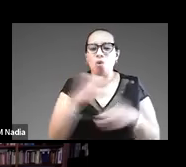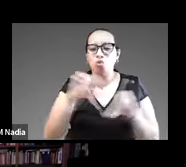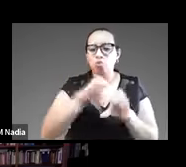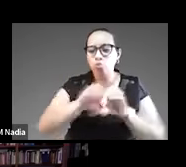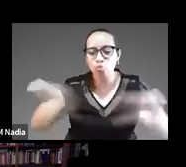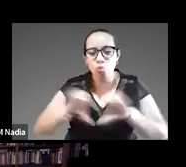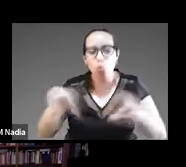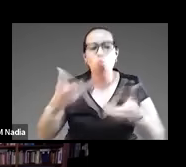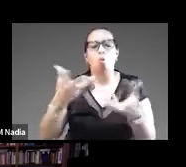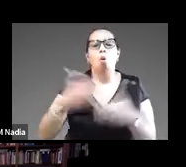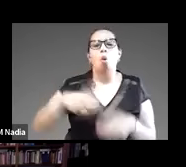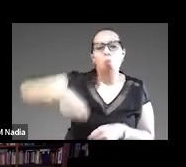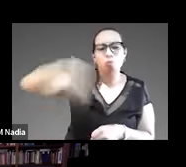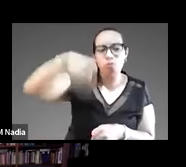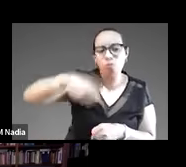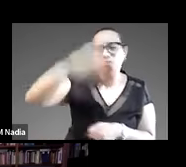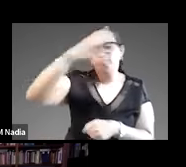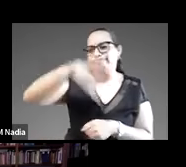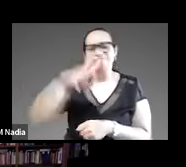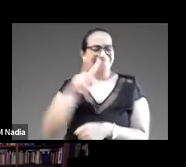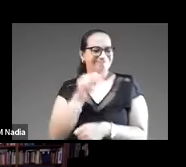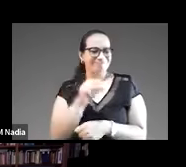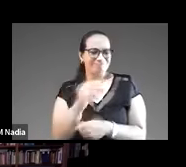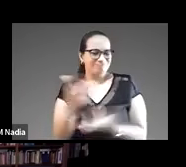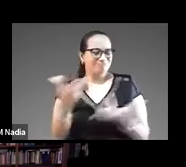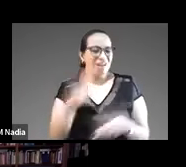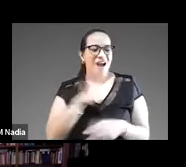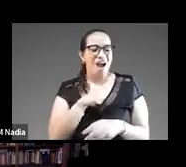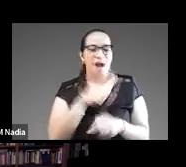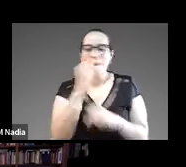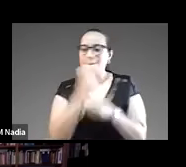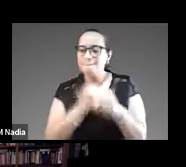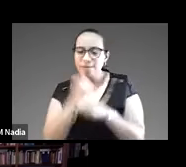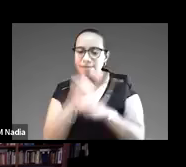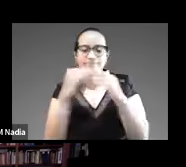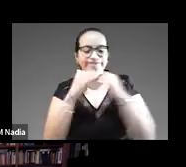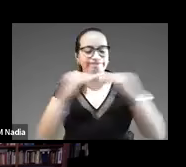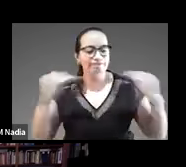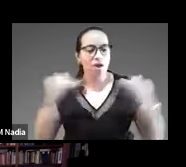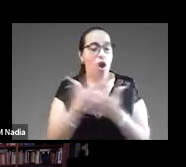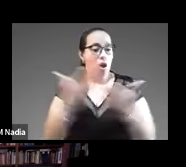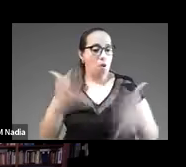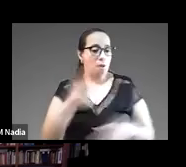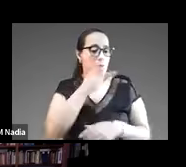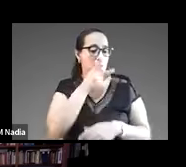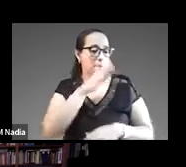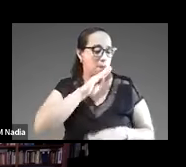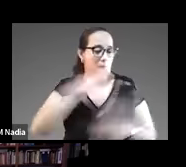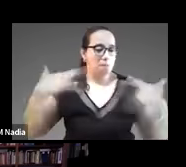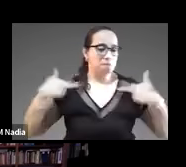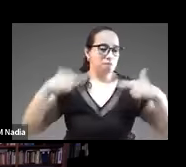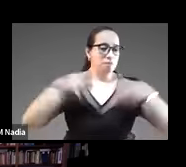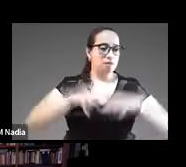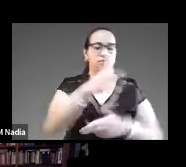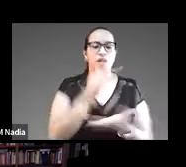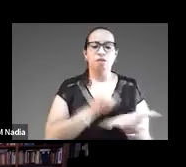de pintura. No, o sea, hay prácticas democráticas. Hoy los padres y los profesores están